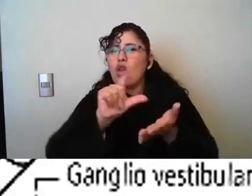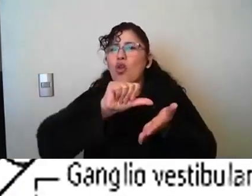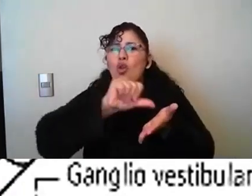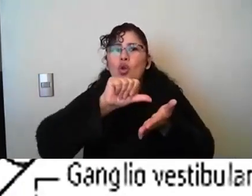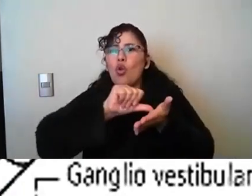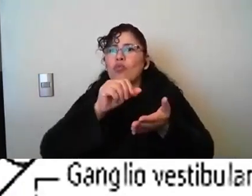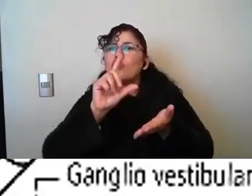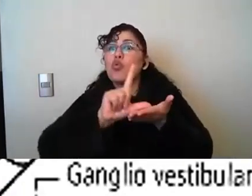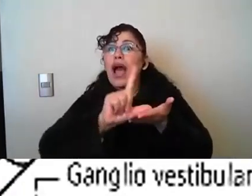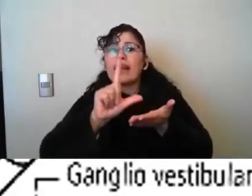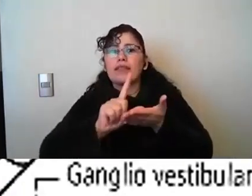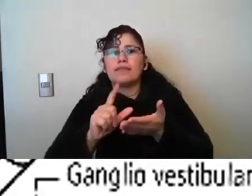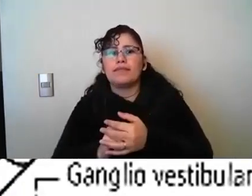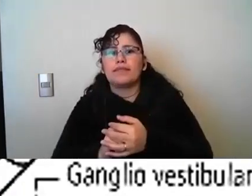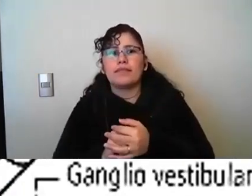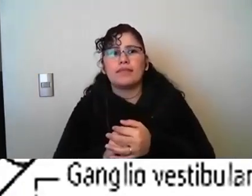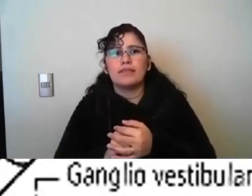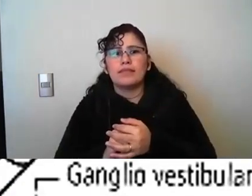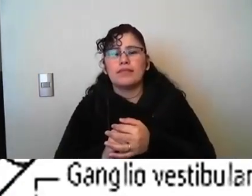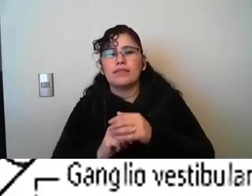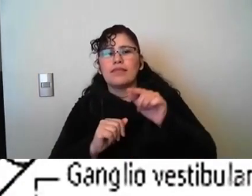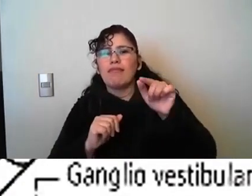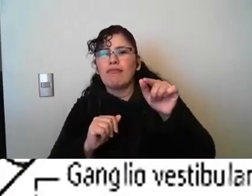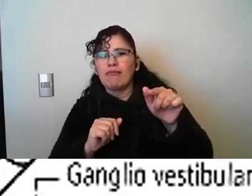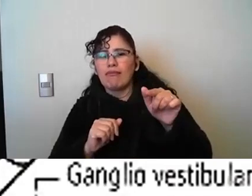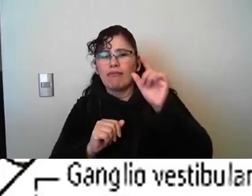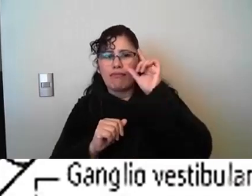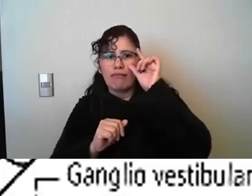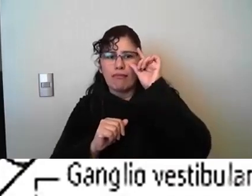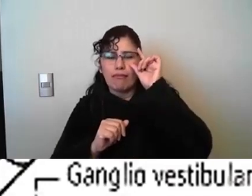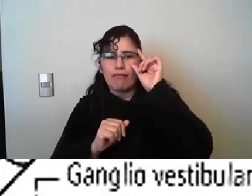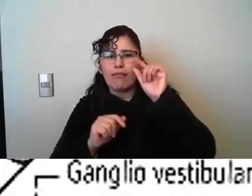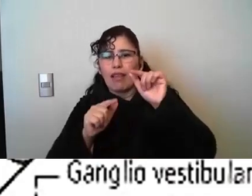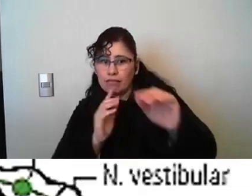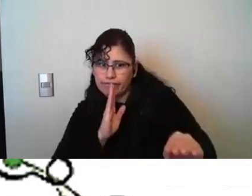núcleos vestibulares contralateral a la información que le viene en origen.